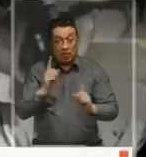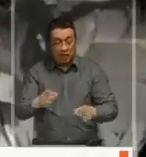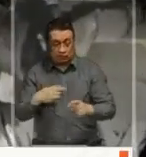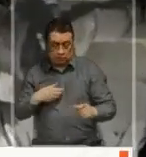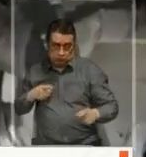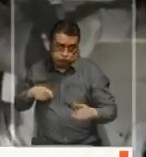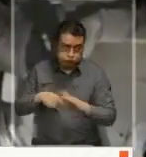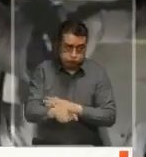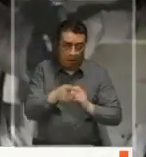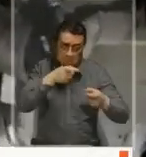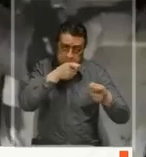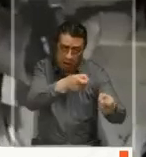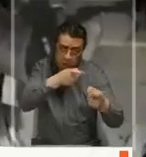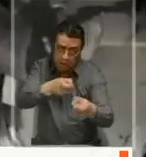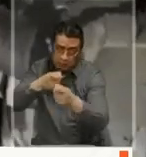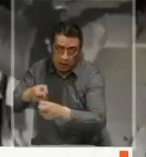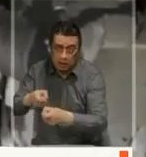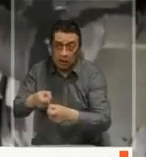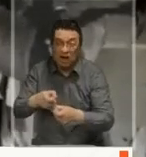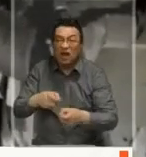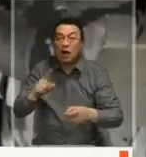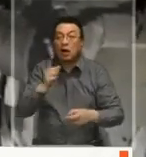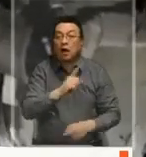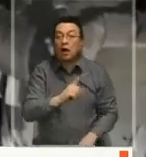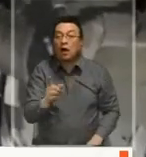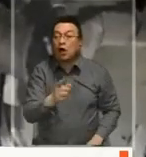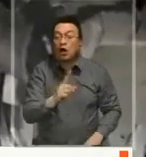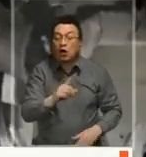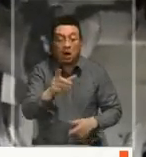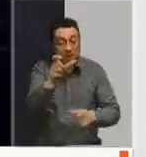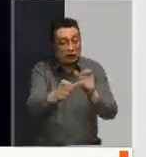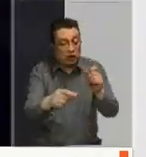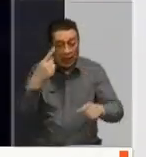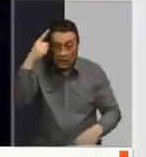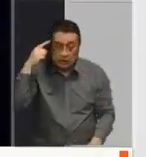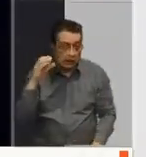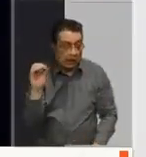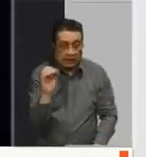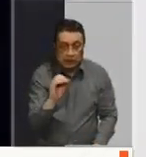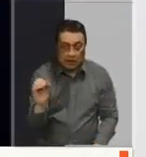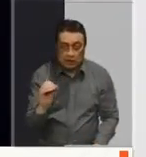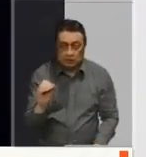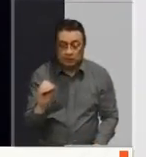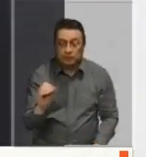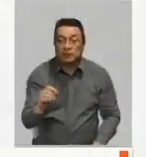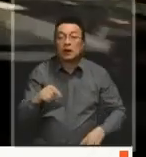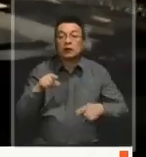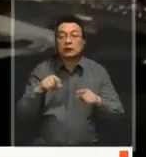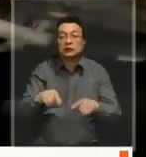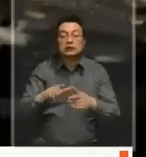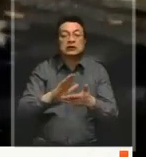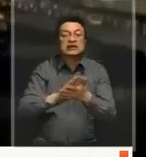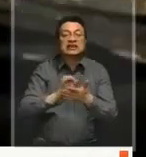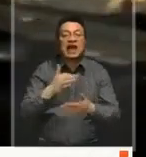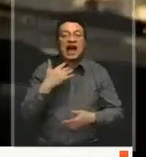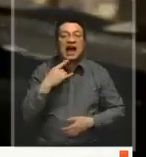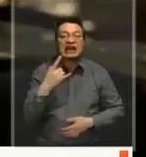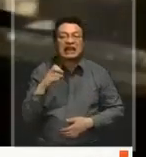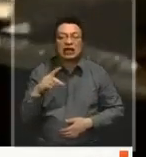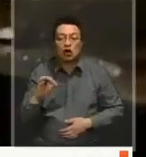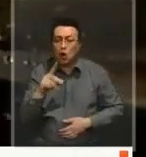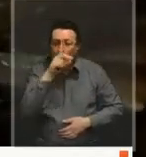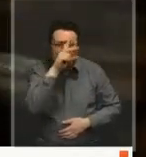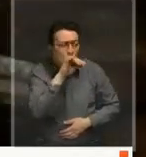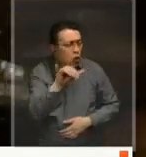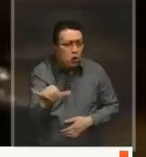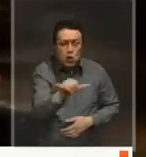este ataque, no resultando personas lesionadas. Todo en el sector de Chaquenco, parece calcado, la